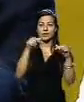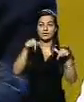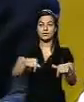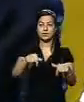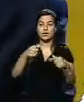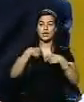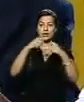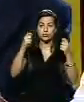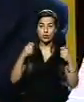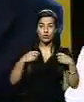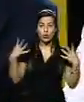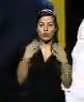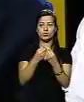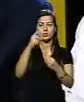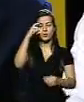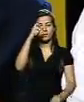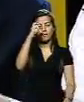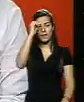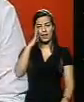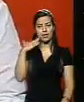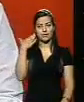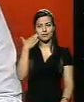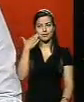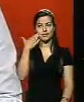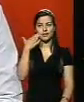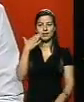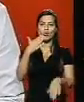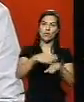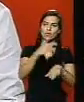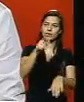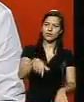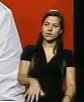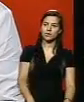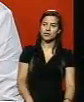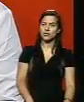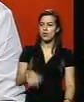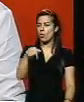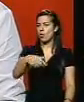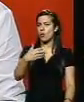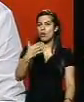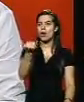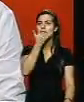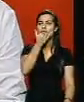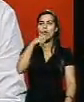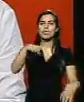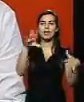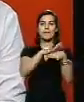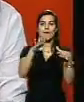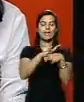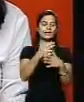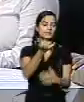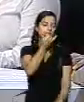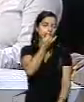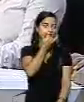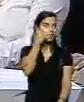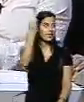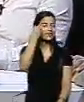Aristóbulo y Turis, acompañado de la Bella Blanca. El jueves también estaremos aquí. ¿Pero y qué? Ay, hoy es martes, ¿verdad? es martes.